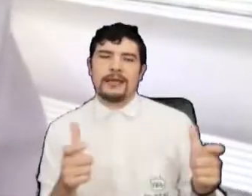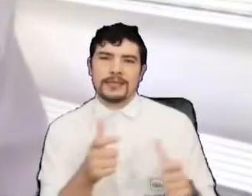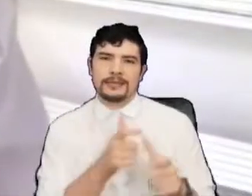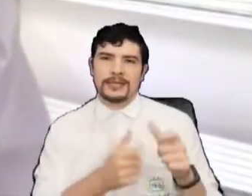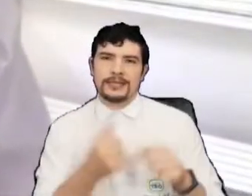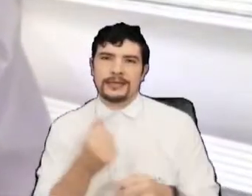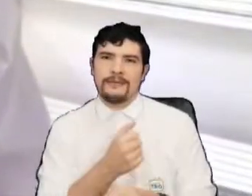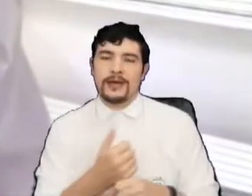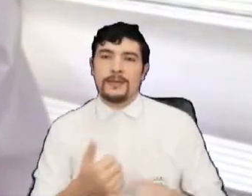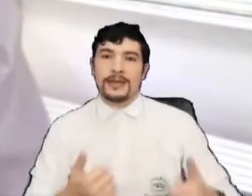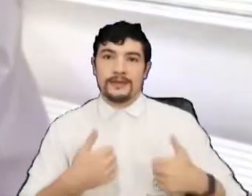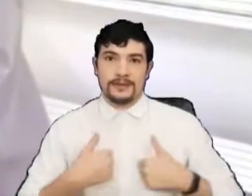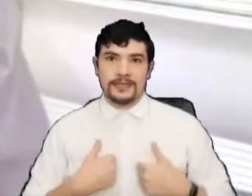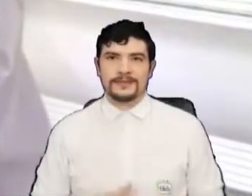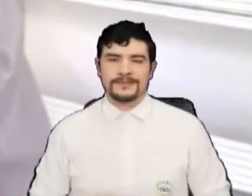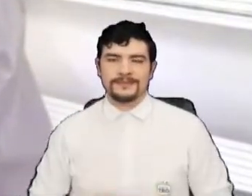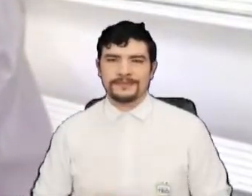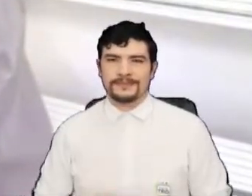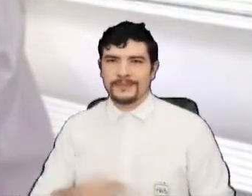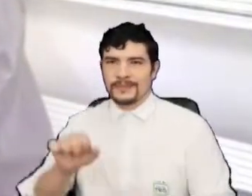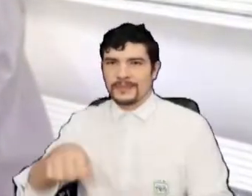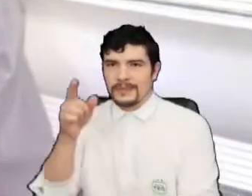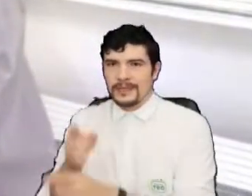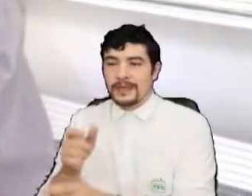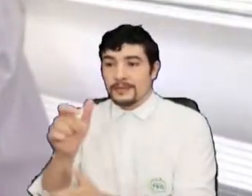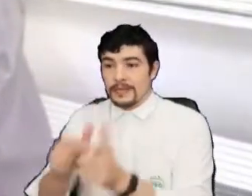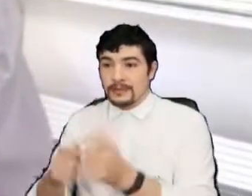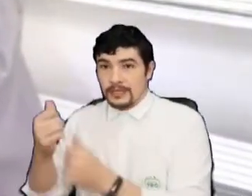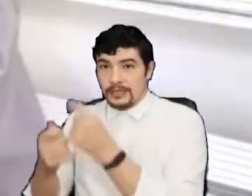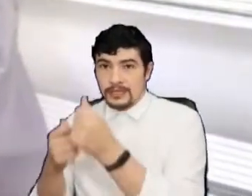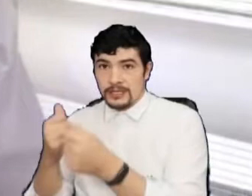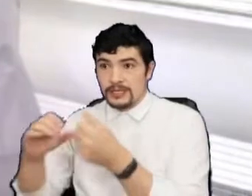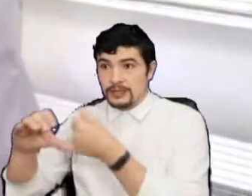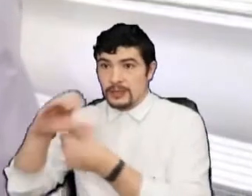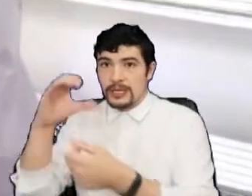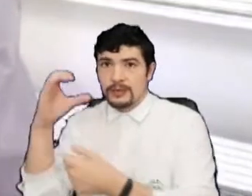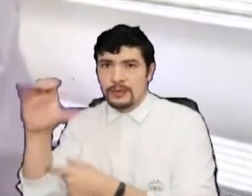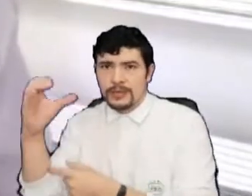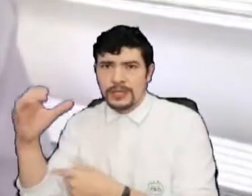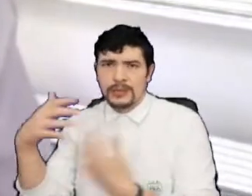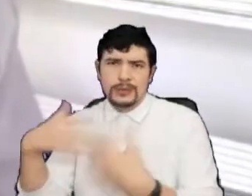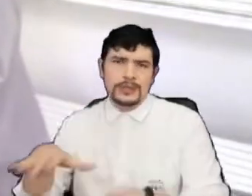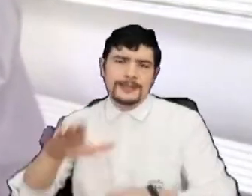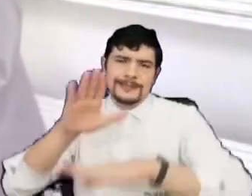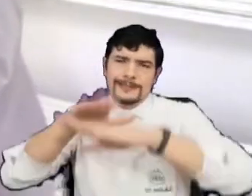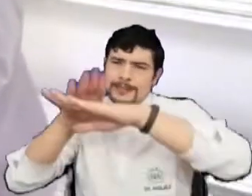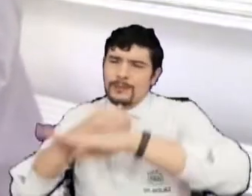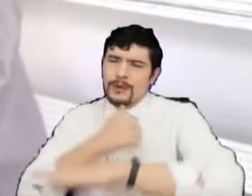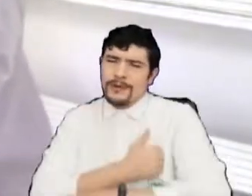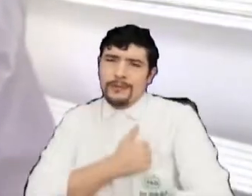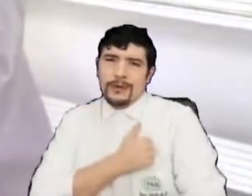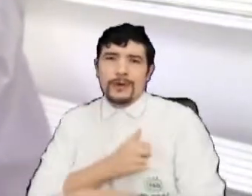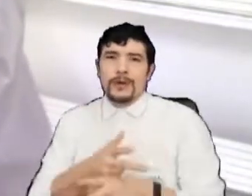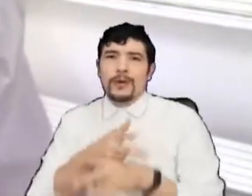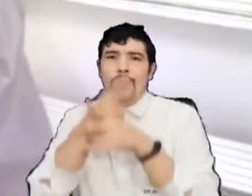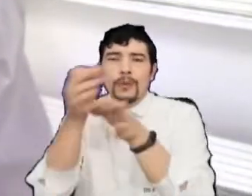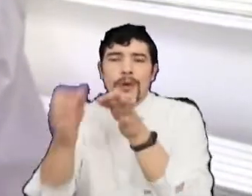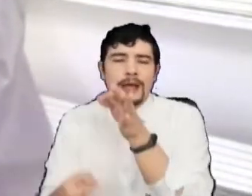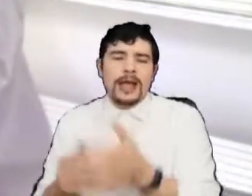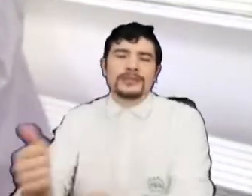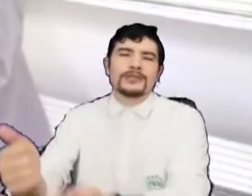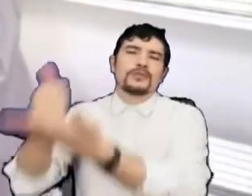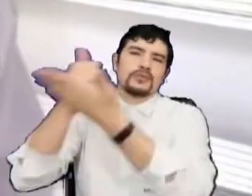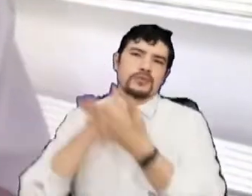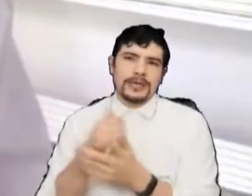Los comerciantes de Cúcuta lanzaron un SOS a la administración municipal, quien para proteger el contagio del COVID-19 tomó la